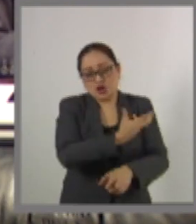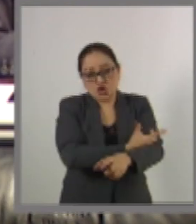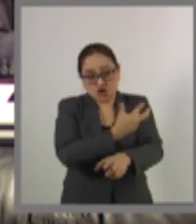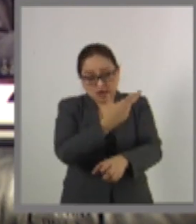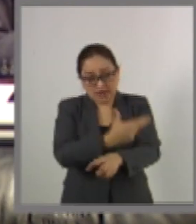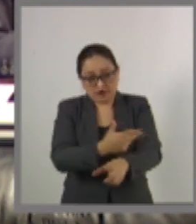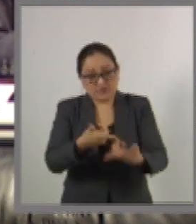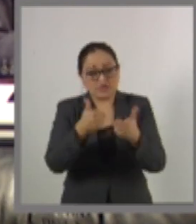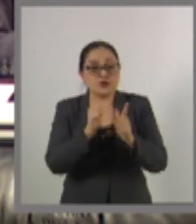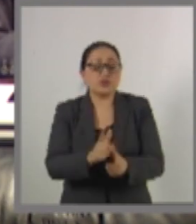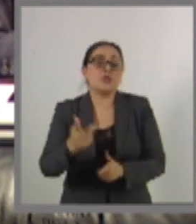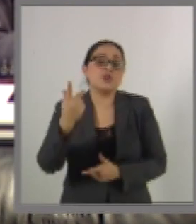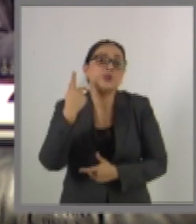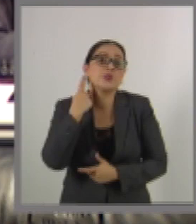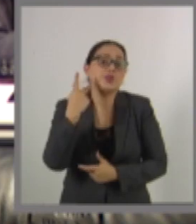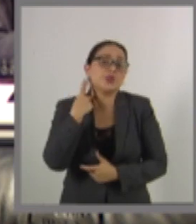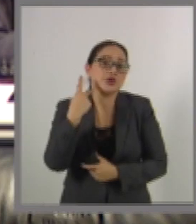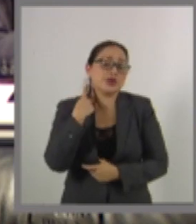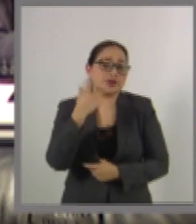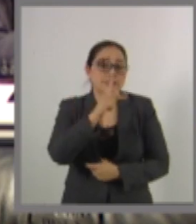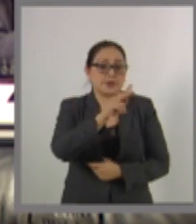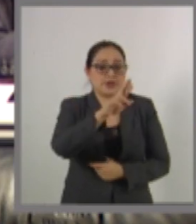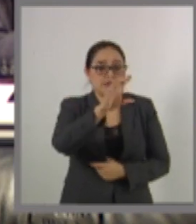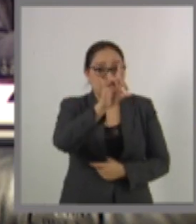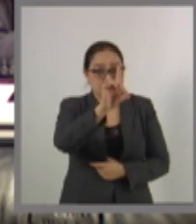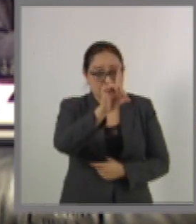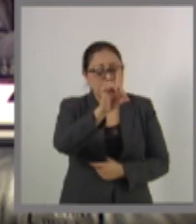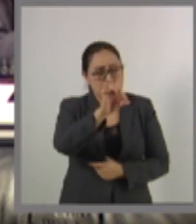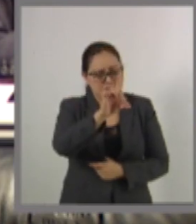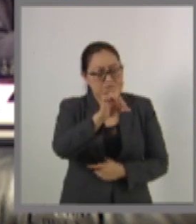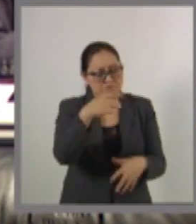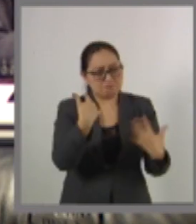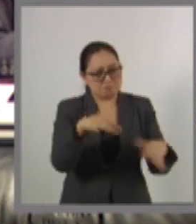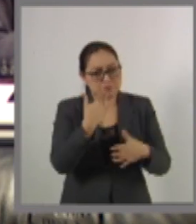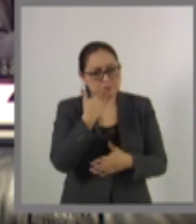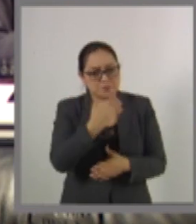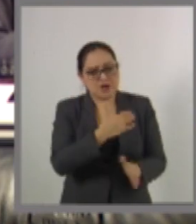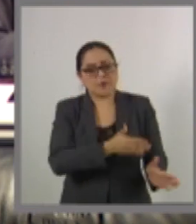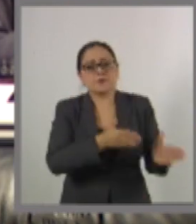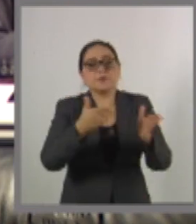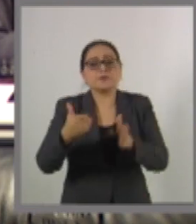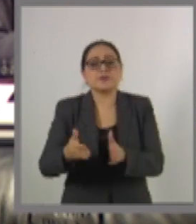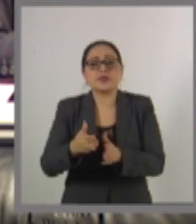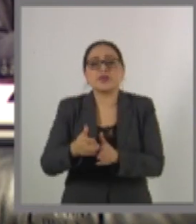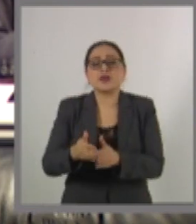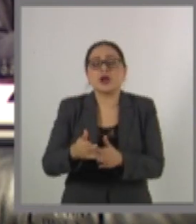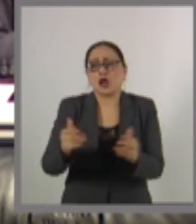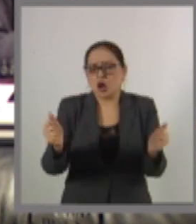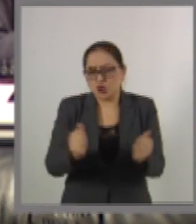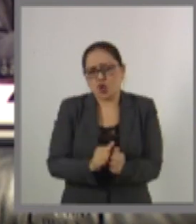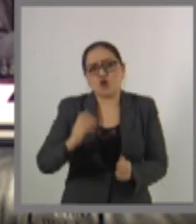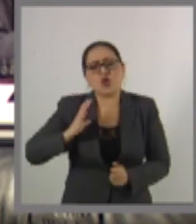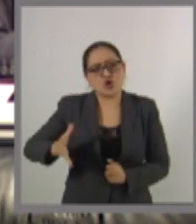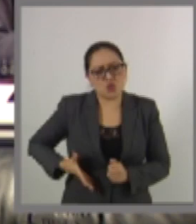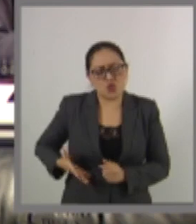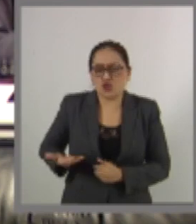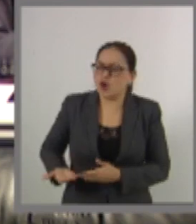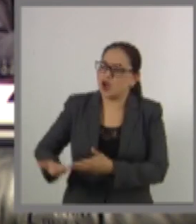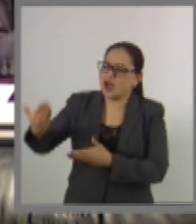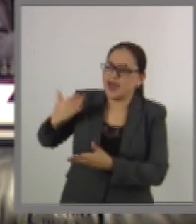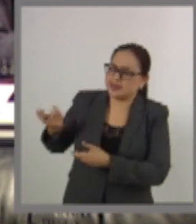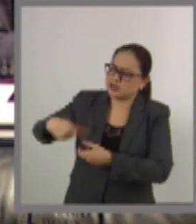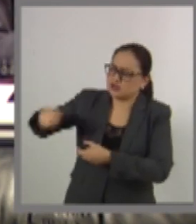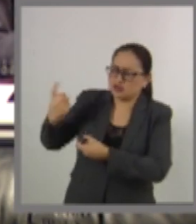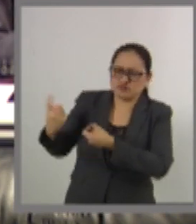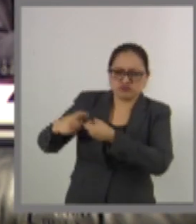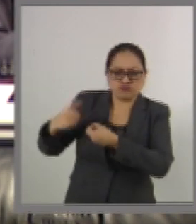primero del grupo parlamentario del Partido de la Revolución Democrática, al cual con orgullo pertenecimos